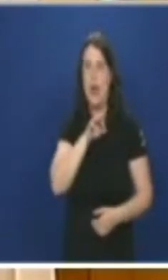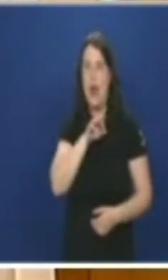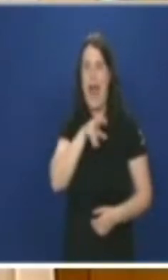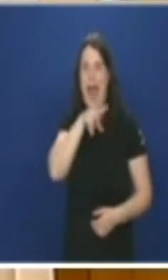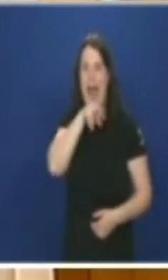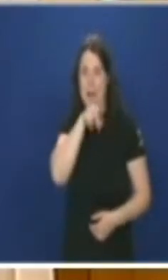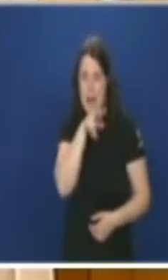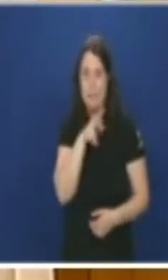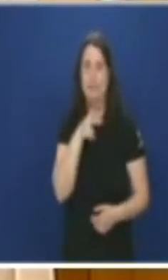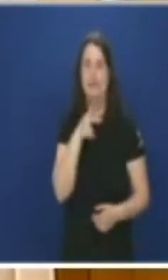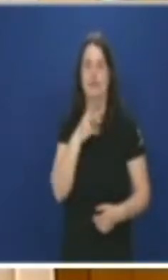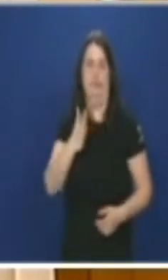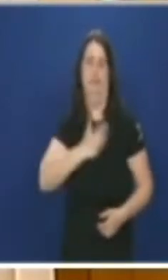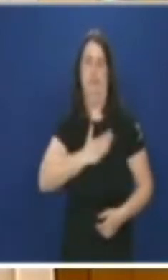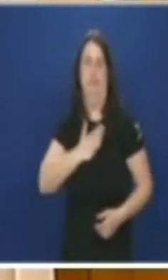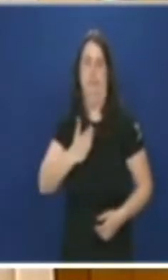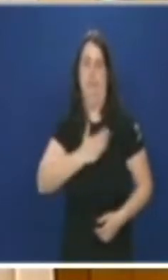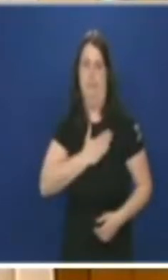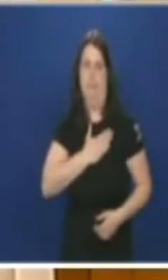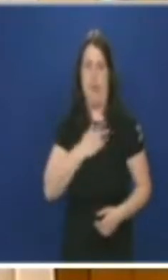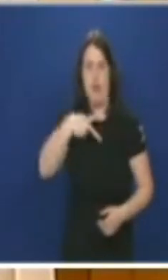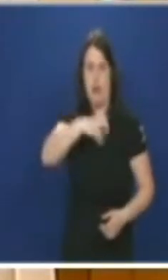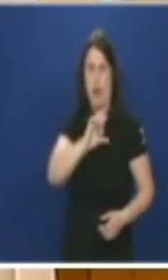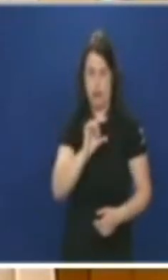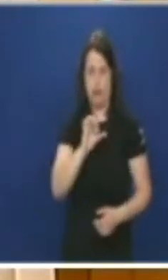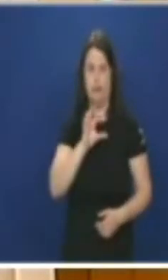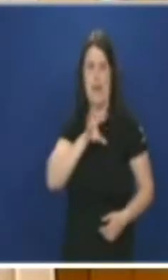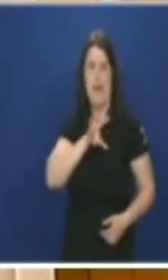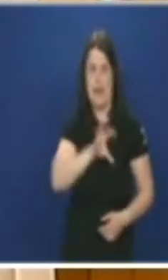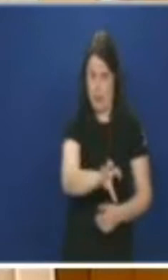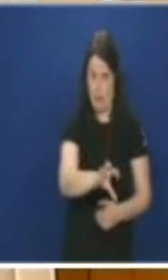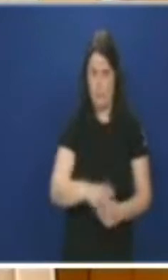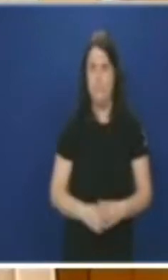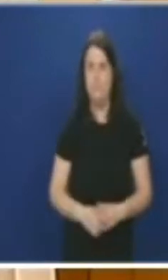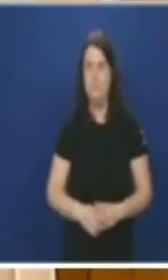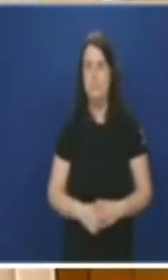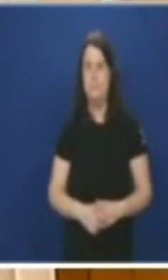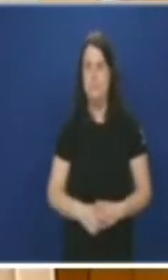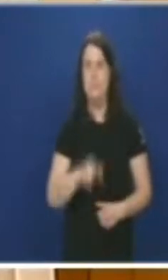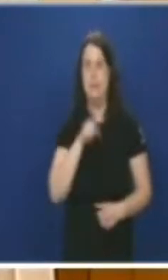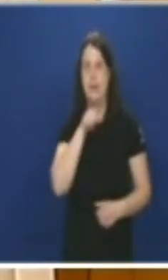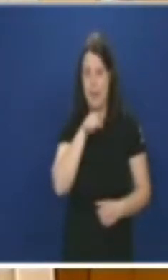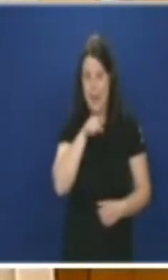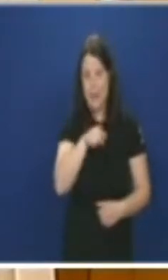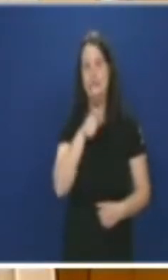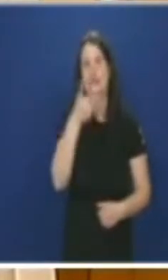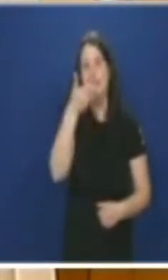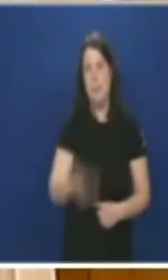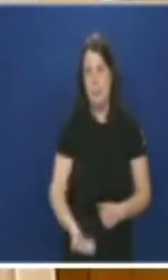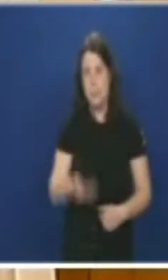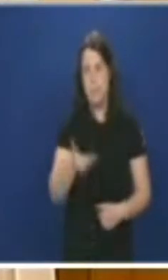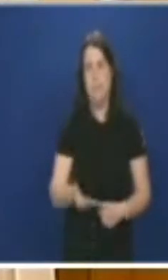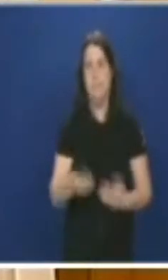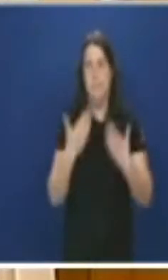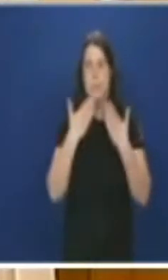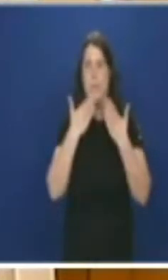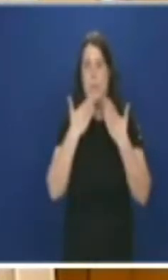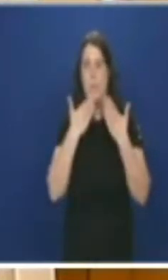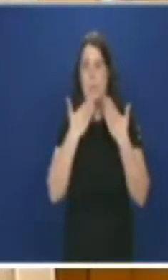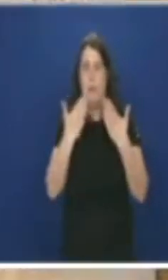nos, Galicia, unha nación. E isto é o que lle debemos a eles. Moitas gracias.